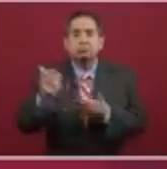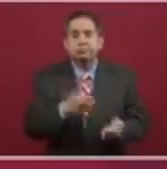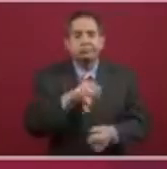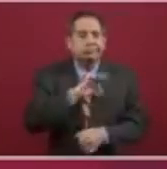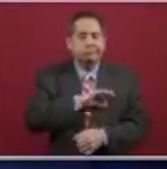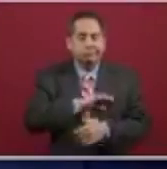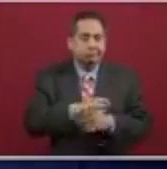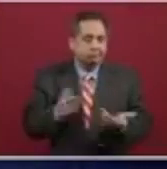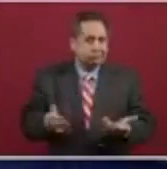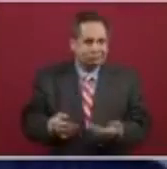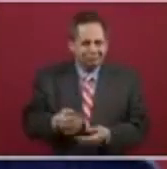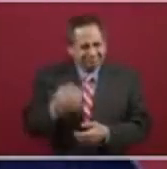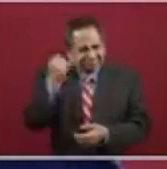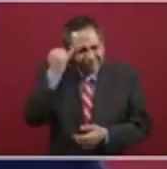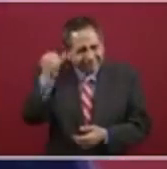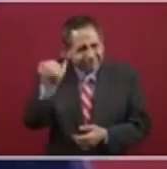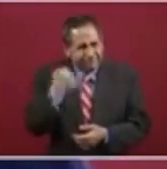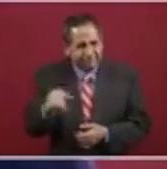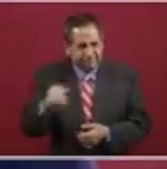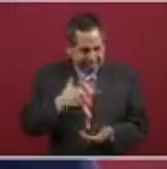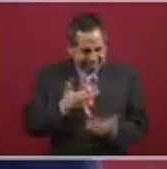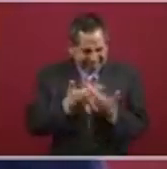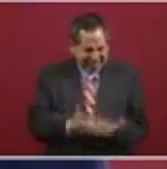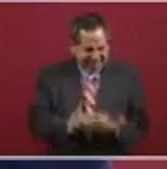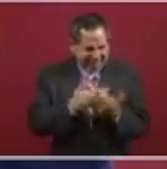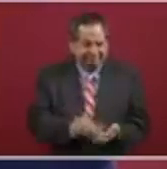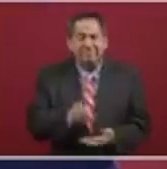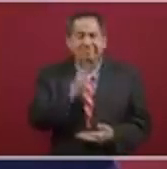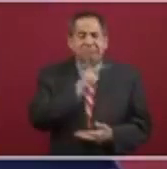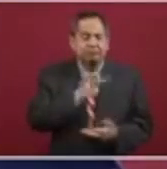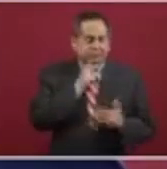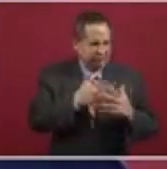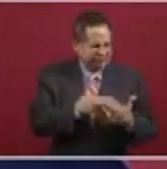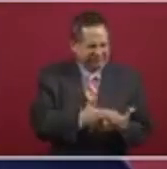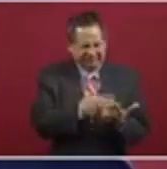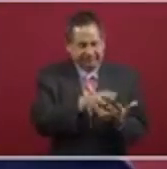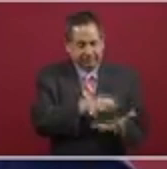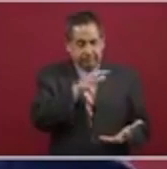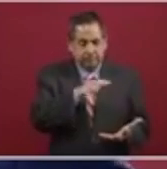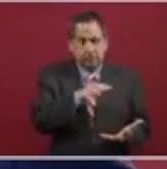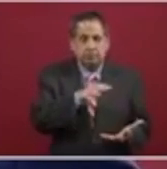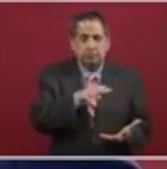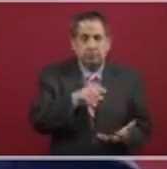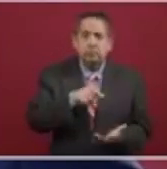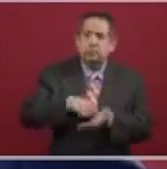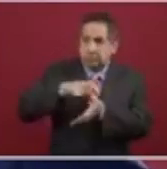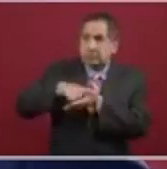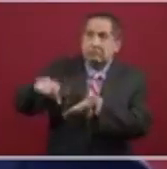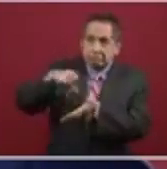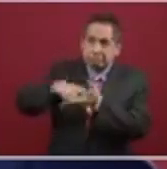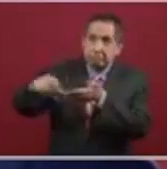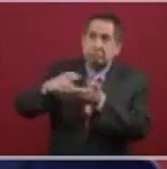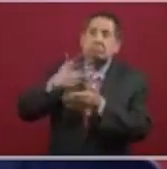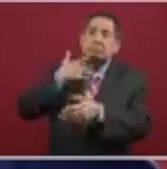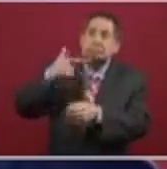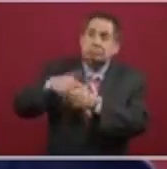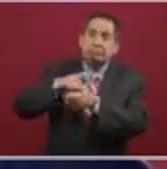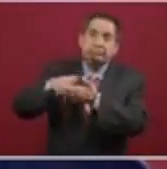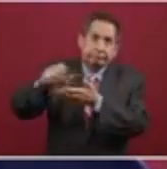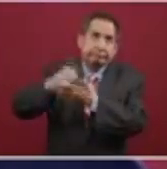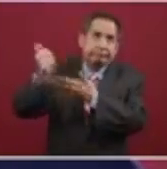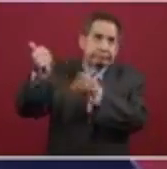tenemos petróleo, materia prima, pero comprábamos y compramos hasta la